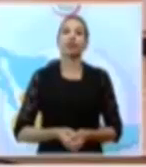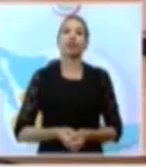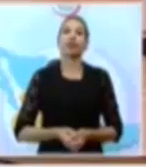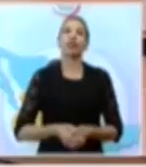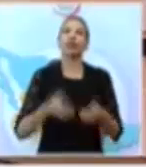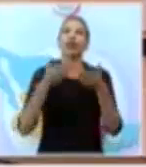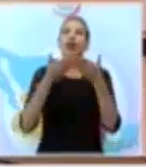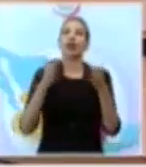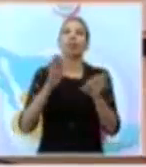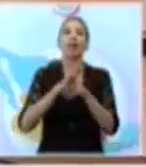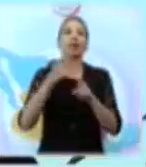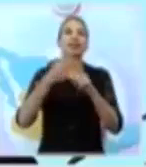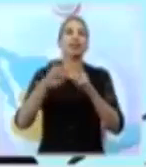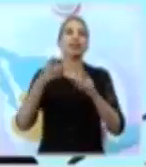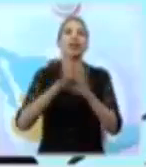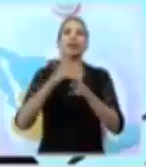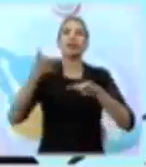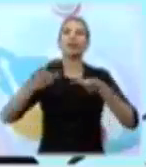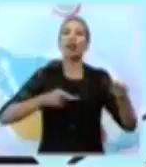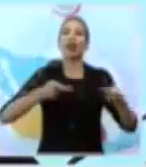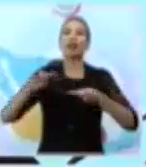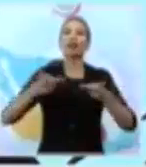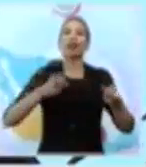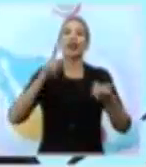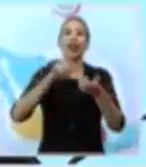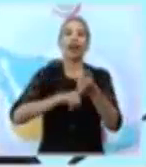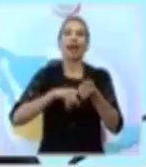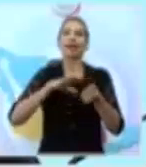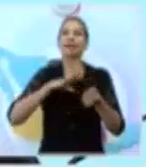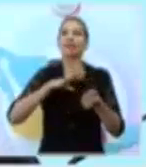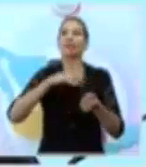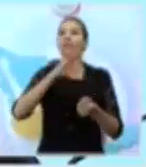Vamos haciendo prácticas parlamentarias